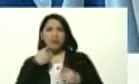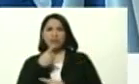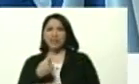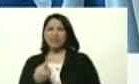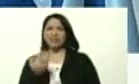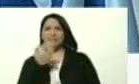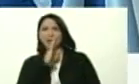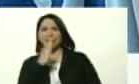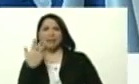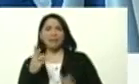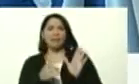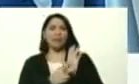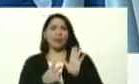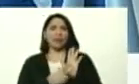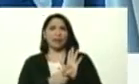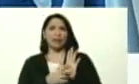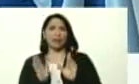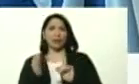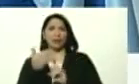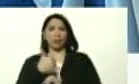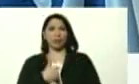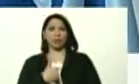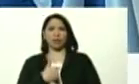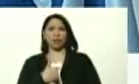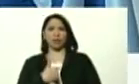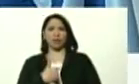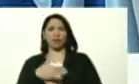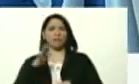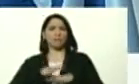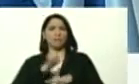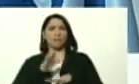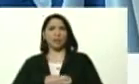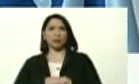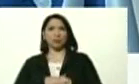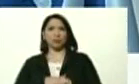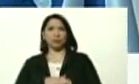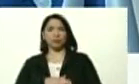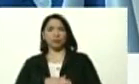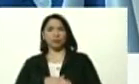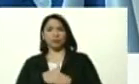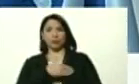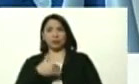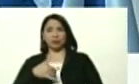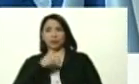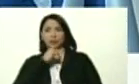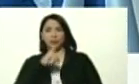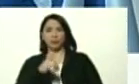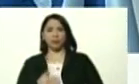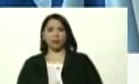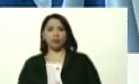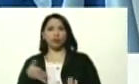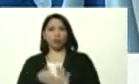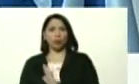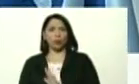verdades y ocultar la realidad que quiero hoy destacar con la acción del Estado